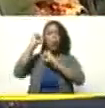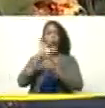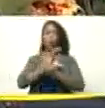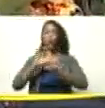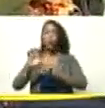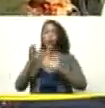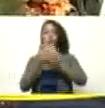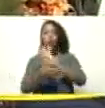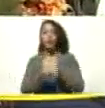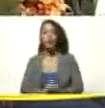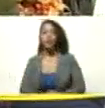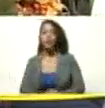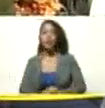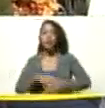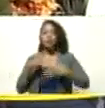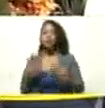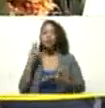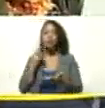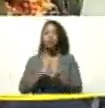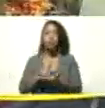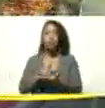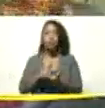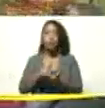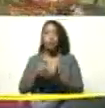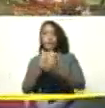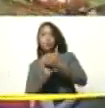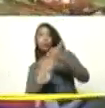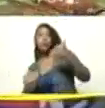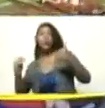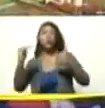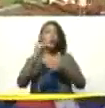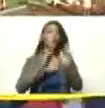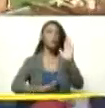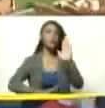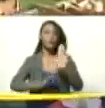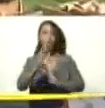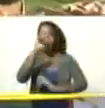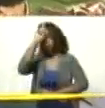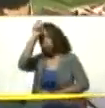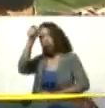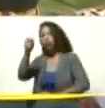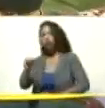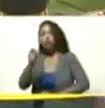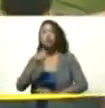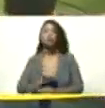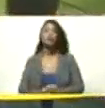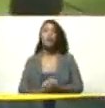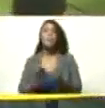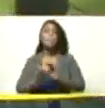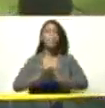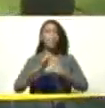culturales que han llegado a lo más alto del reconocimiento del